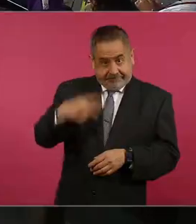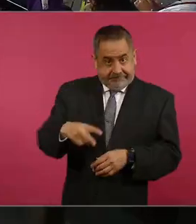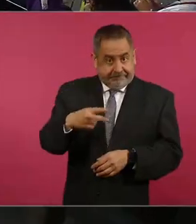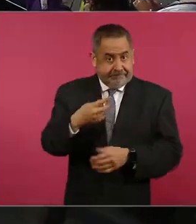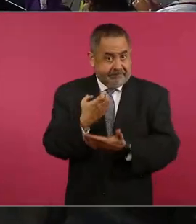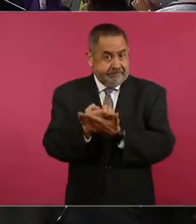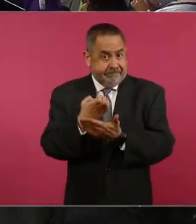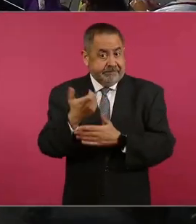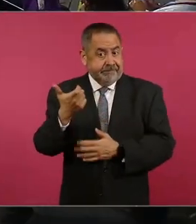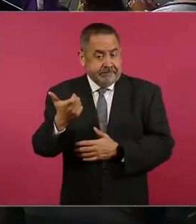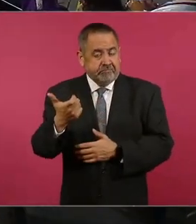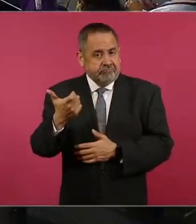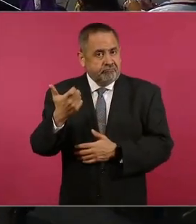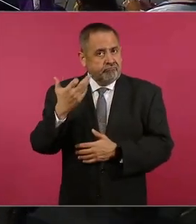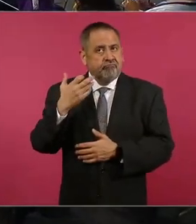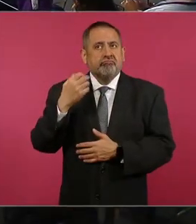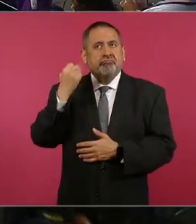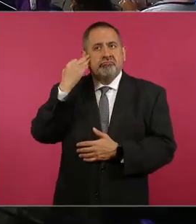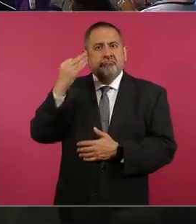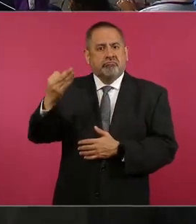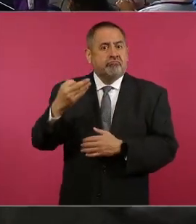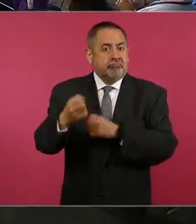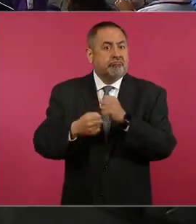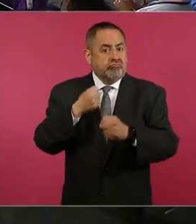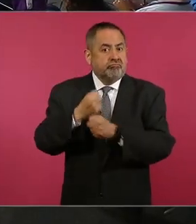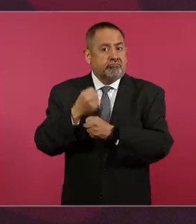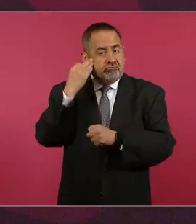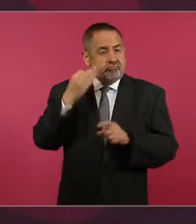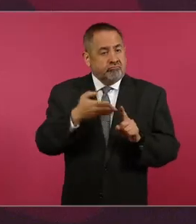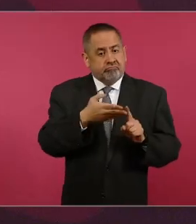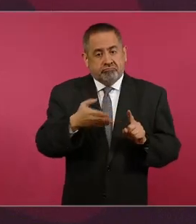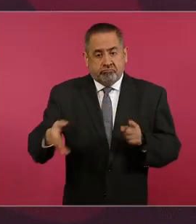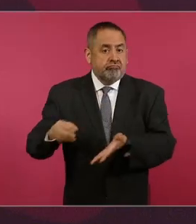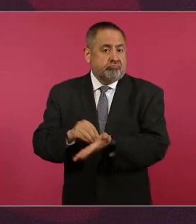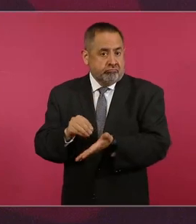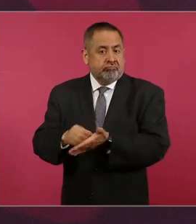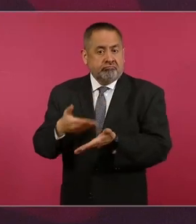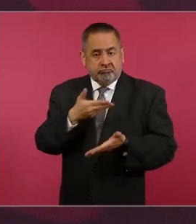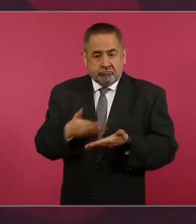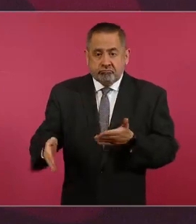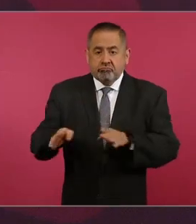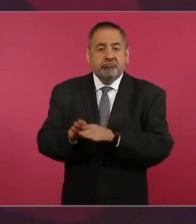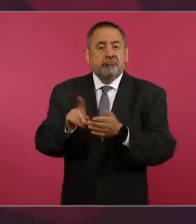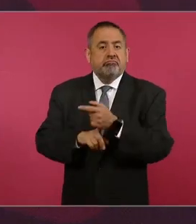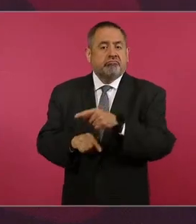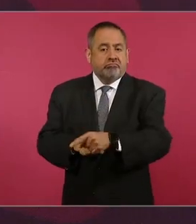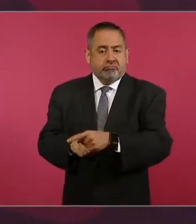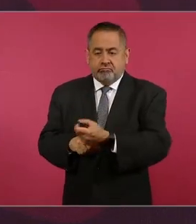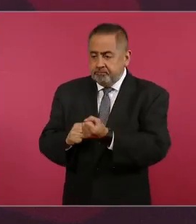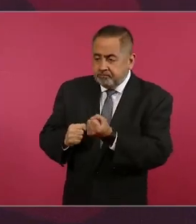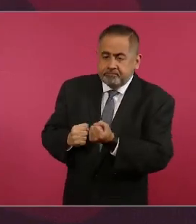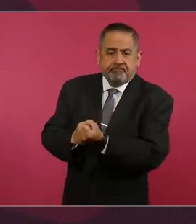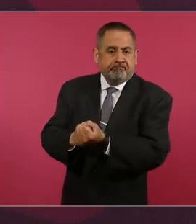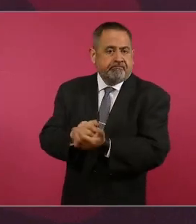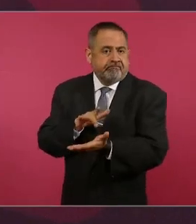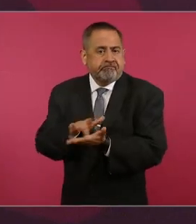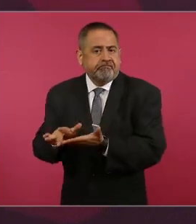durante mucho tiempo y hasta la fecha se apoya